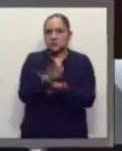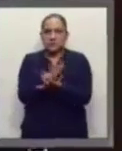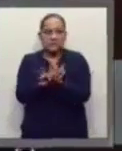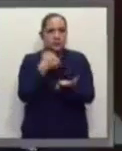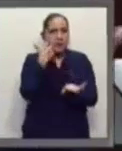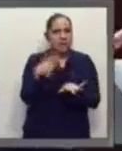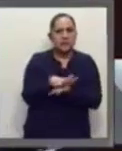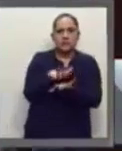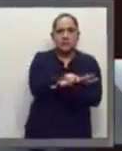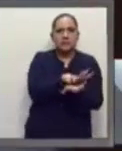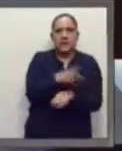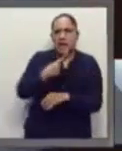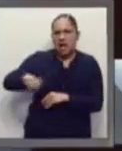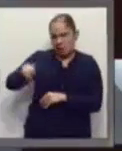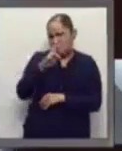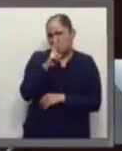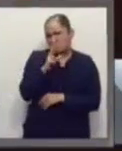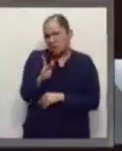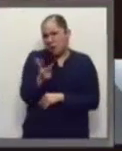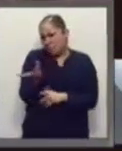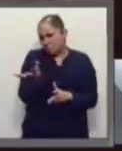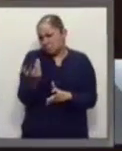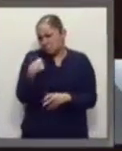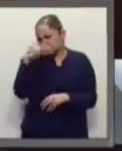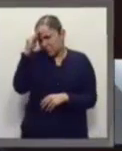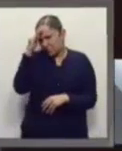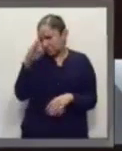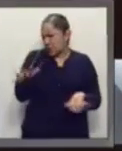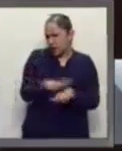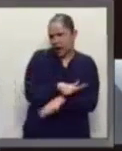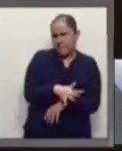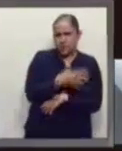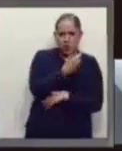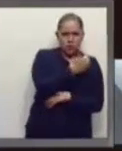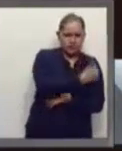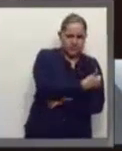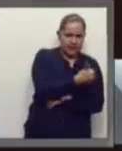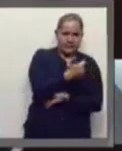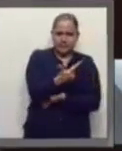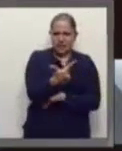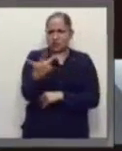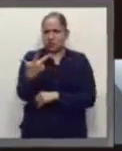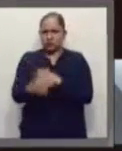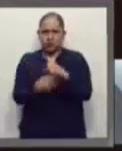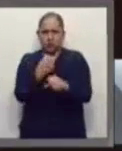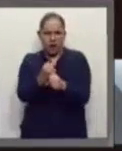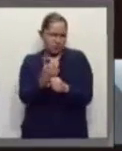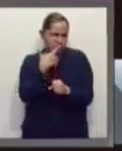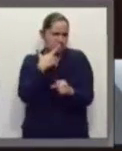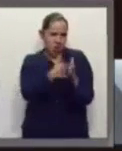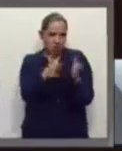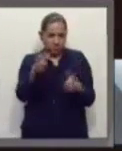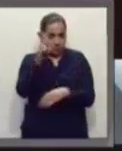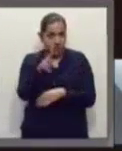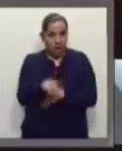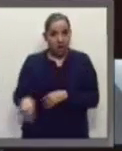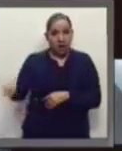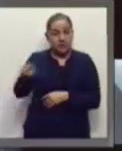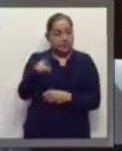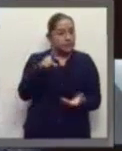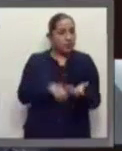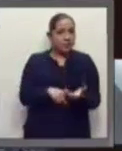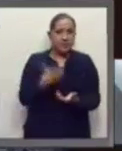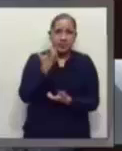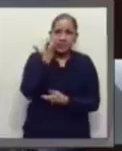la promesa fue, modifiquemos la fecha a 7, 8 y 9 años. Se necesita mucho cinismo,